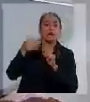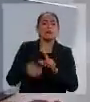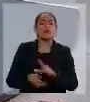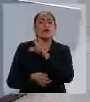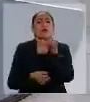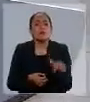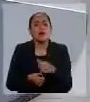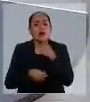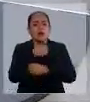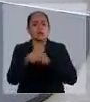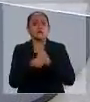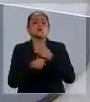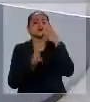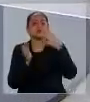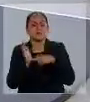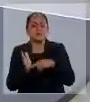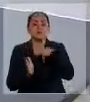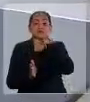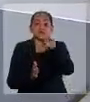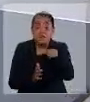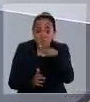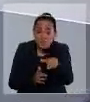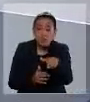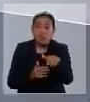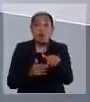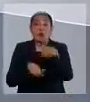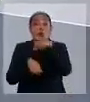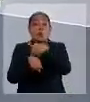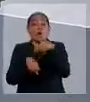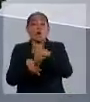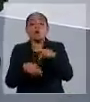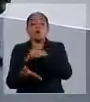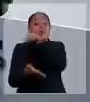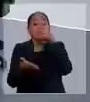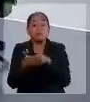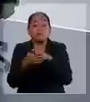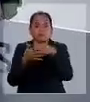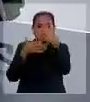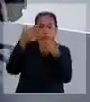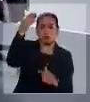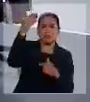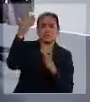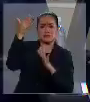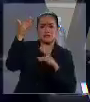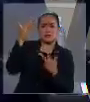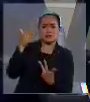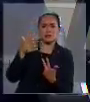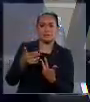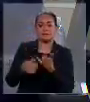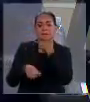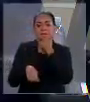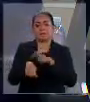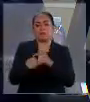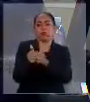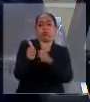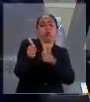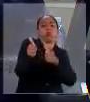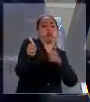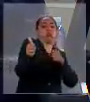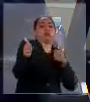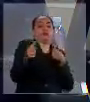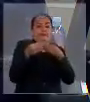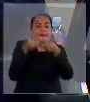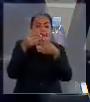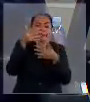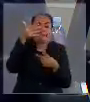2017 el lugar 58. Es decir, hemos retrocedido como en todo, desgraciadamente, ¿no?